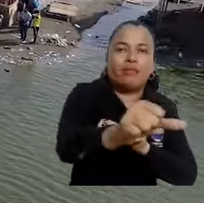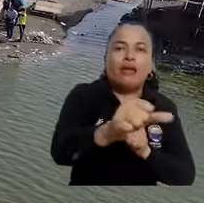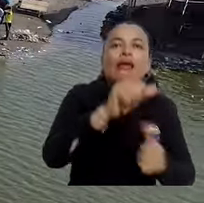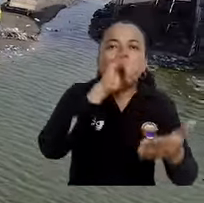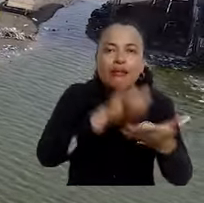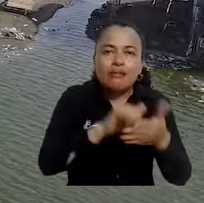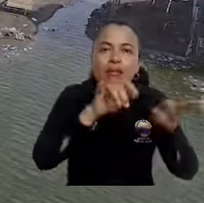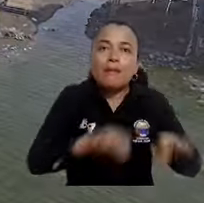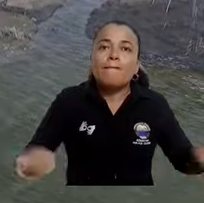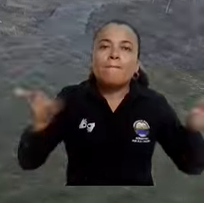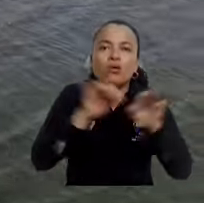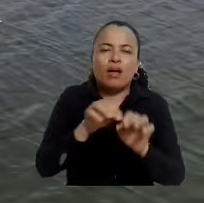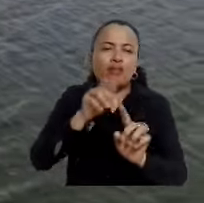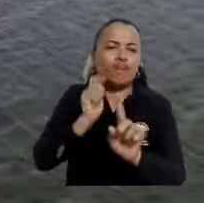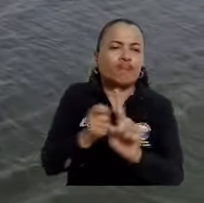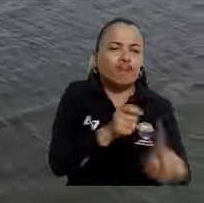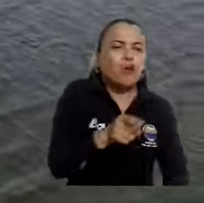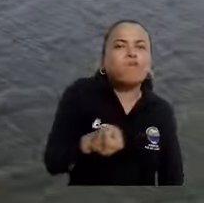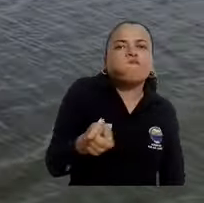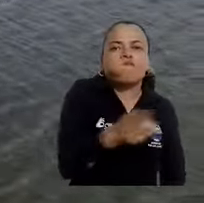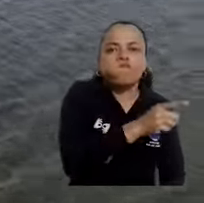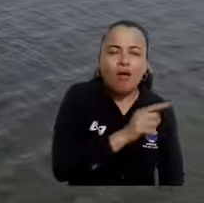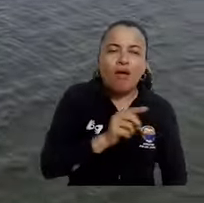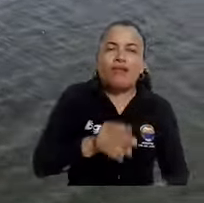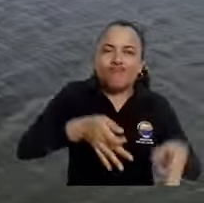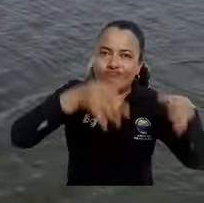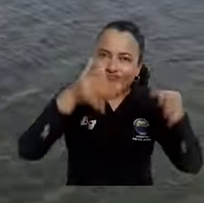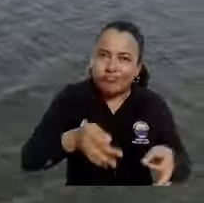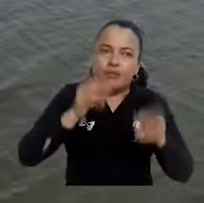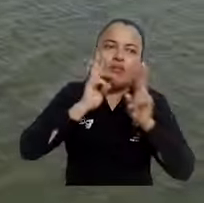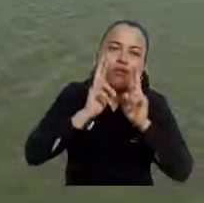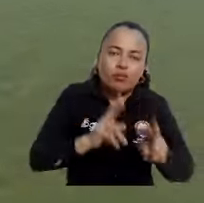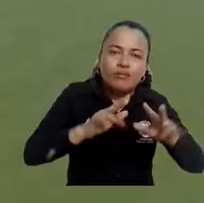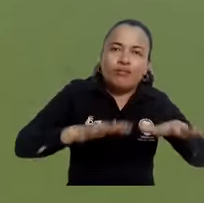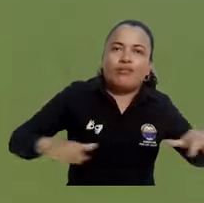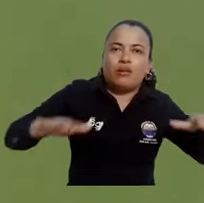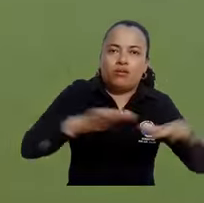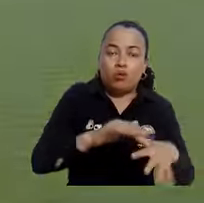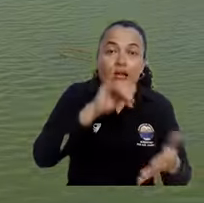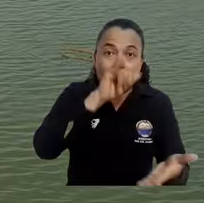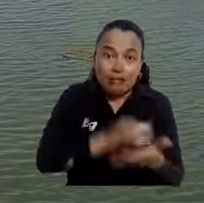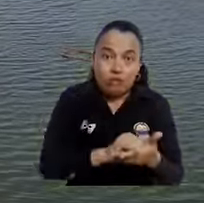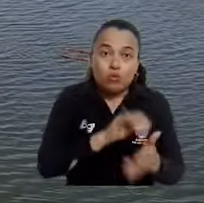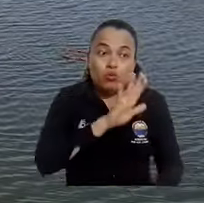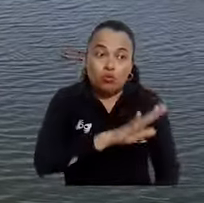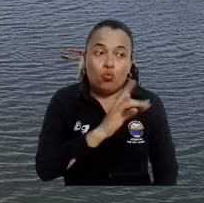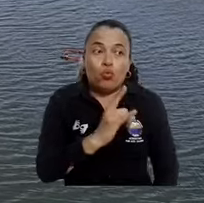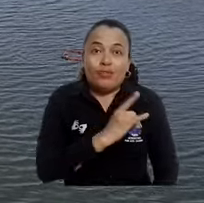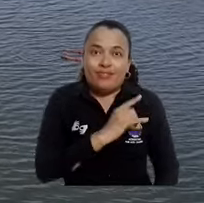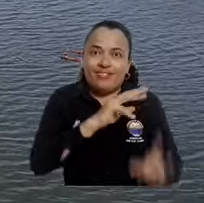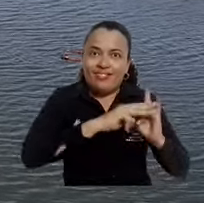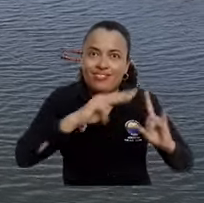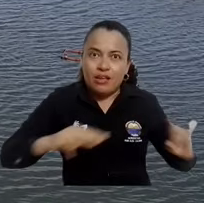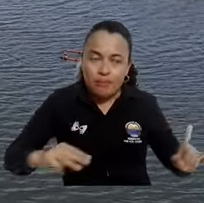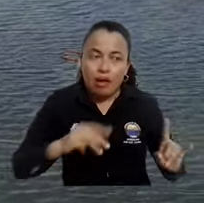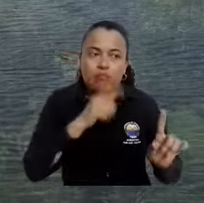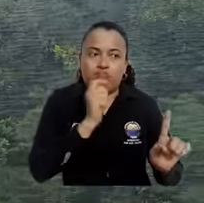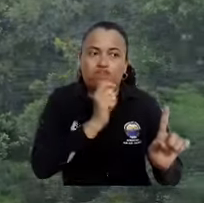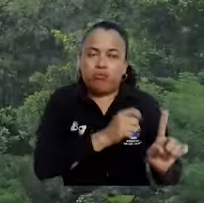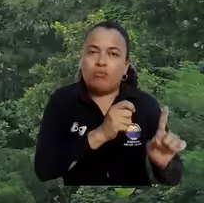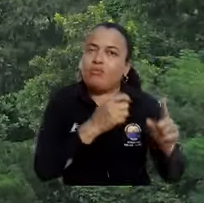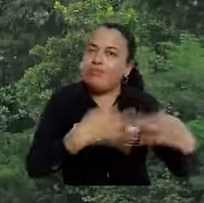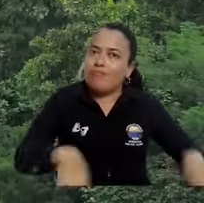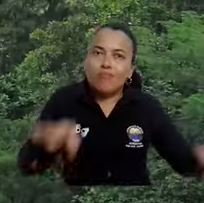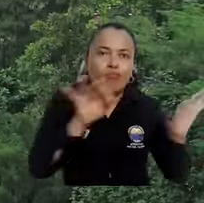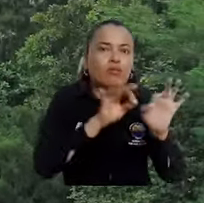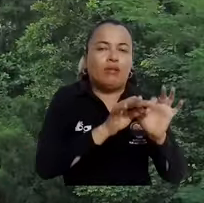los actores legítimos y reconocidos en el territorio. Por eso encontramos en la Universidad del Magdalena un actor